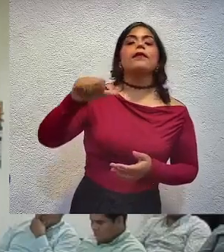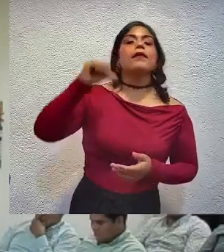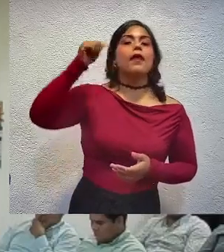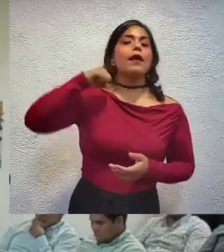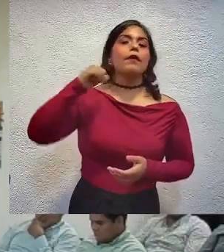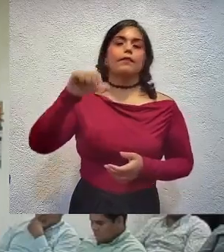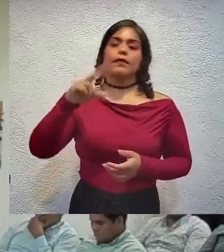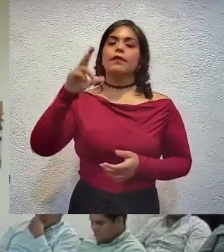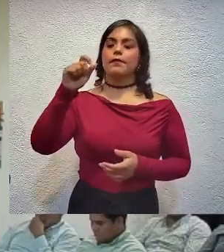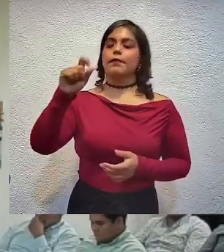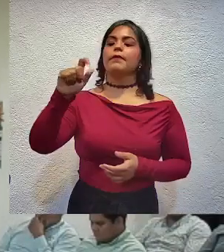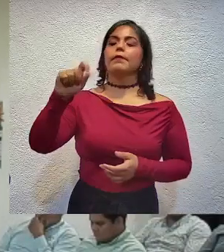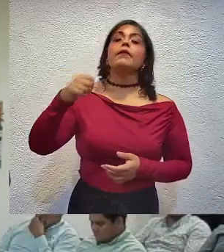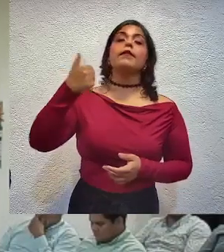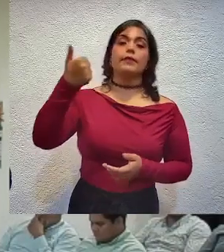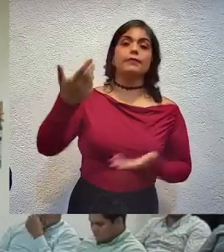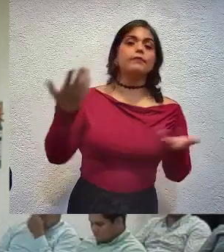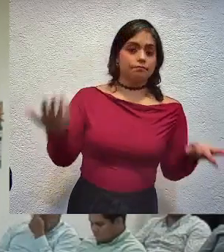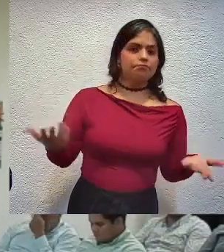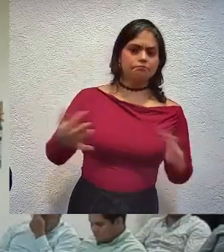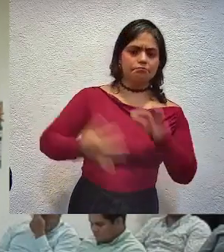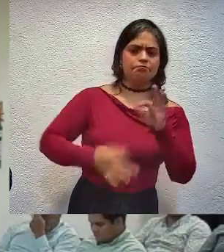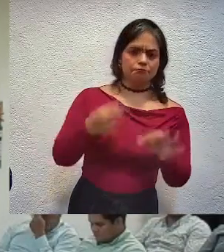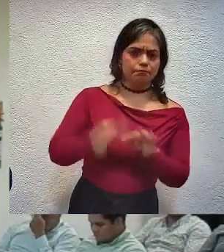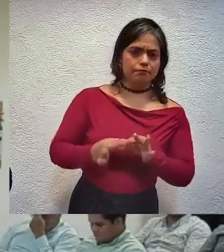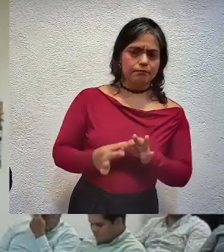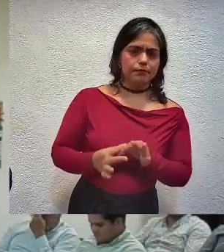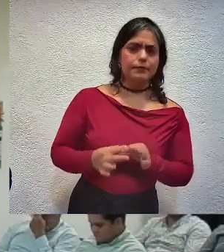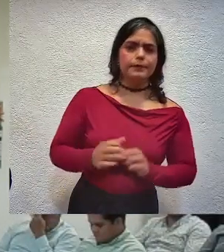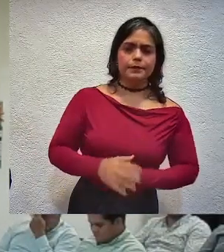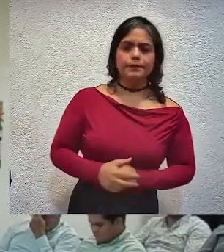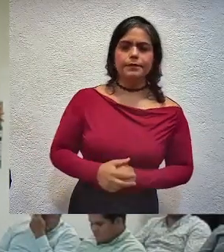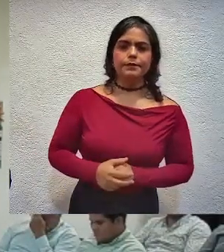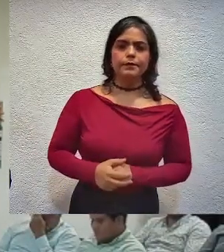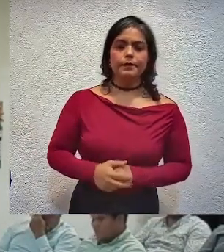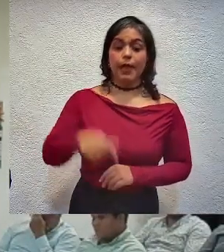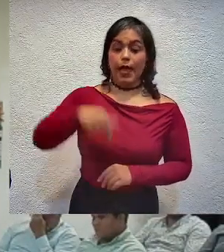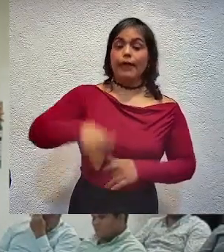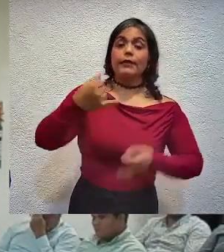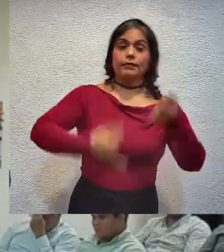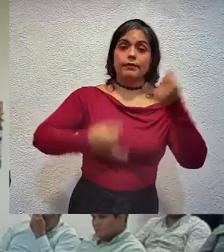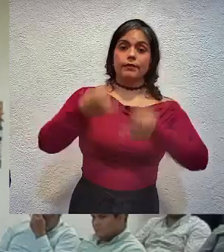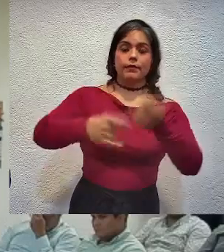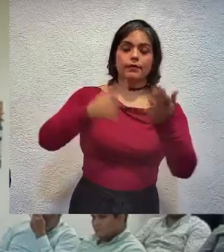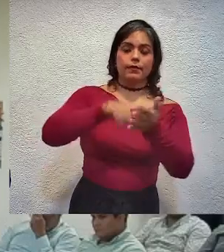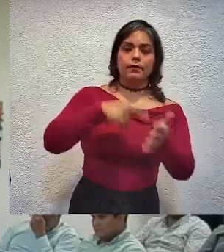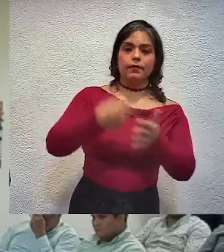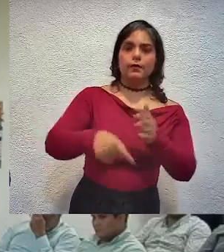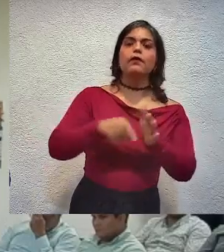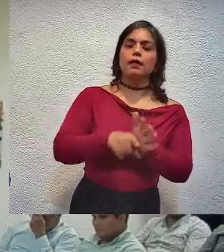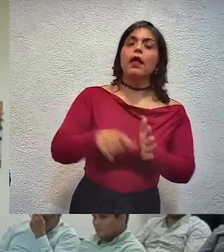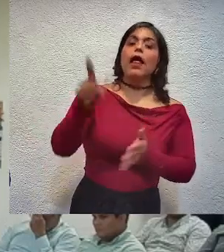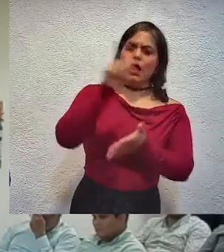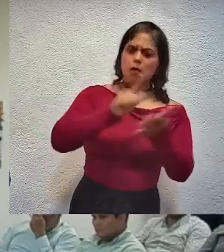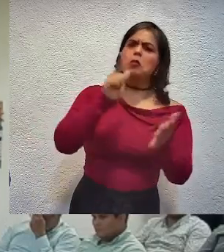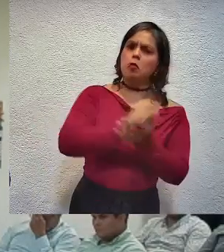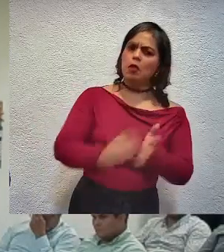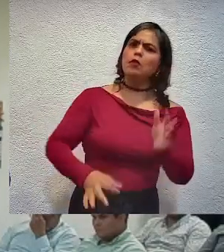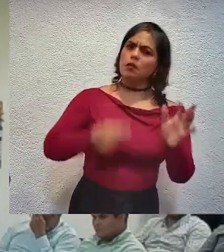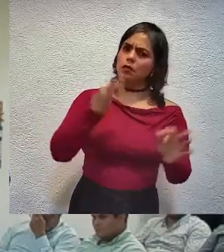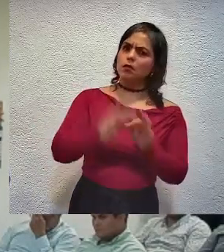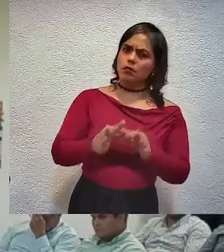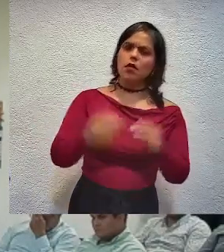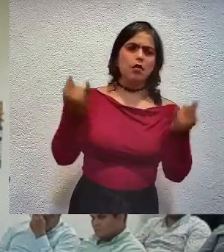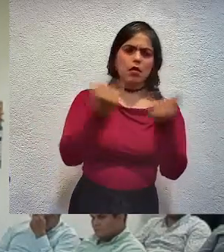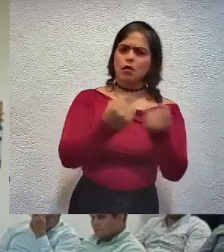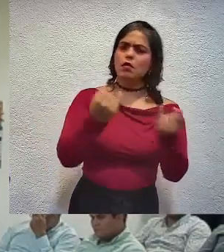que, de un análisis integral al convenio antes mencionado, este Tribunal Electoral encuentra legalmente satisfechas las formalidades